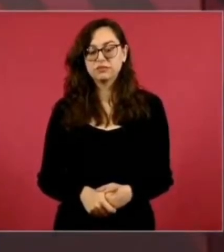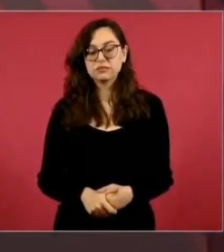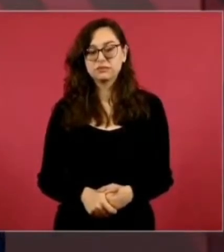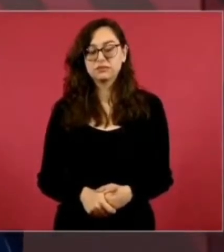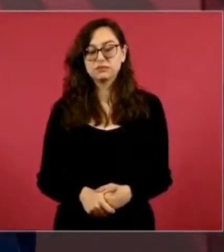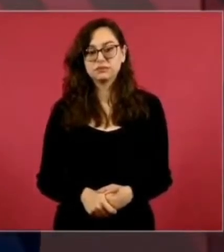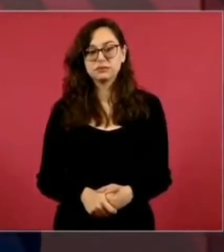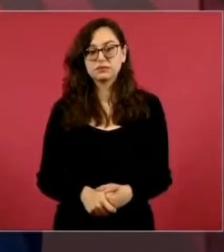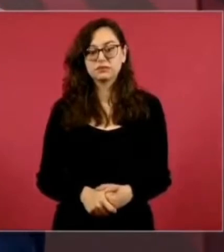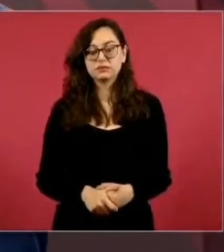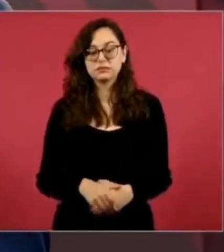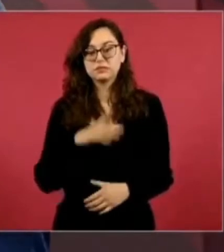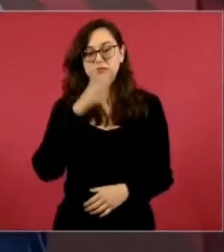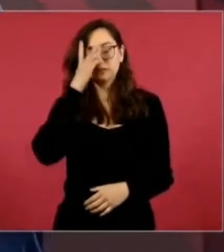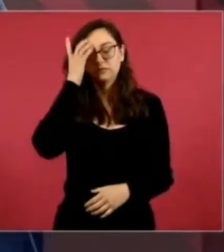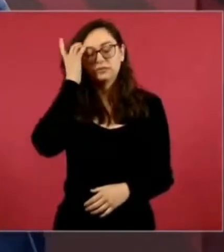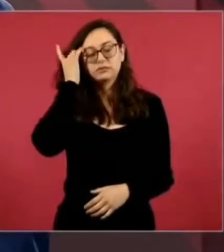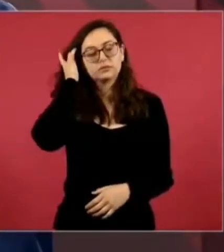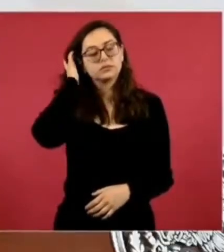Y claro,